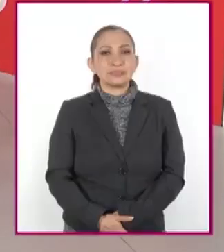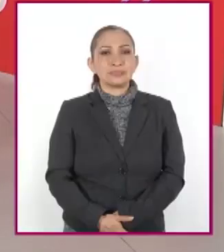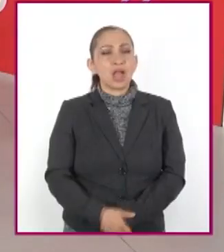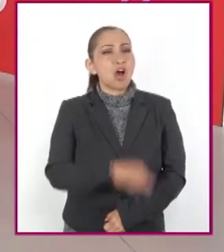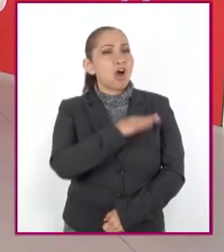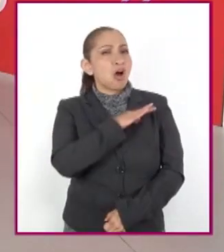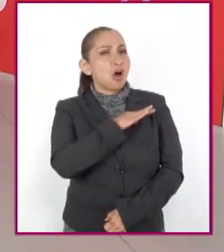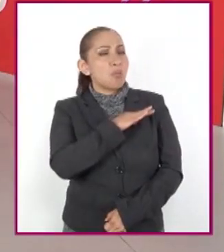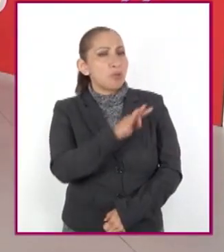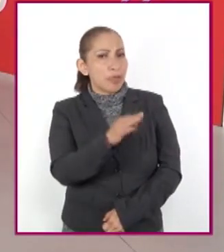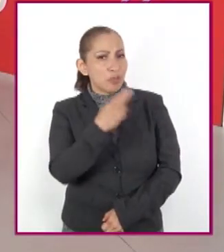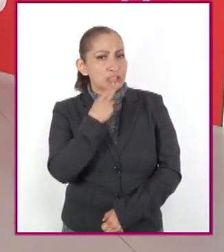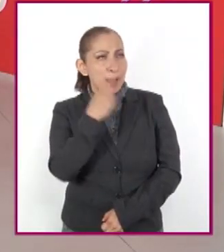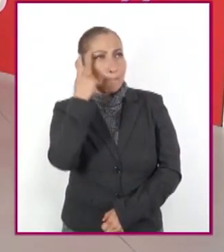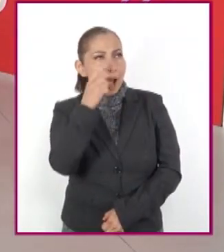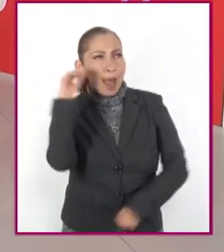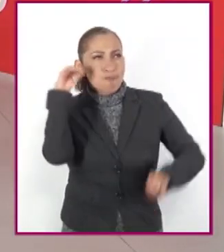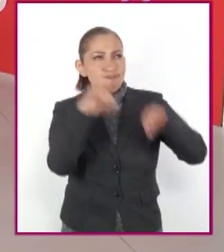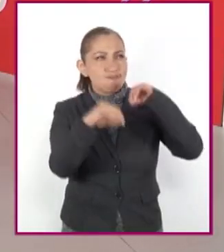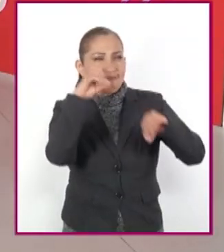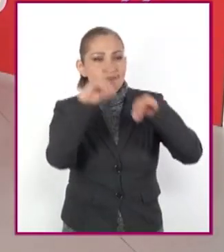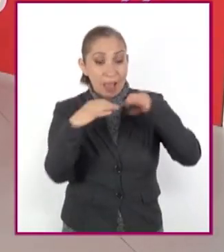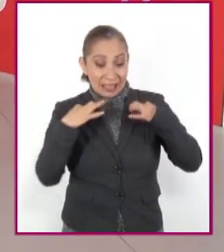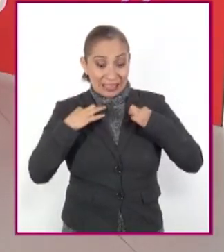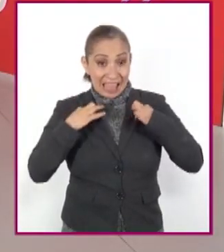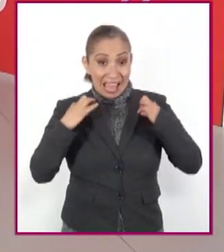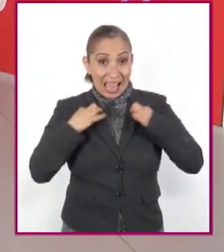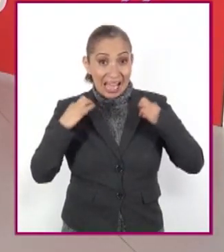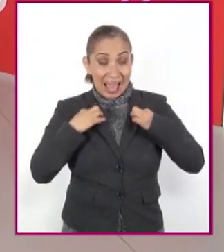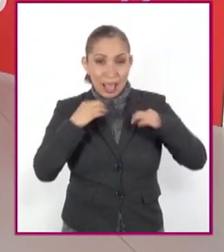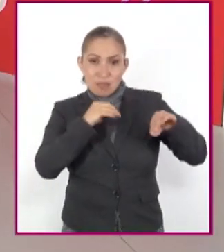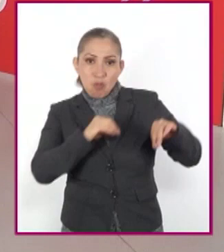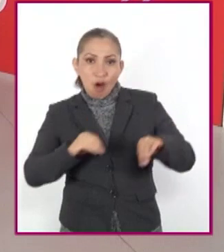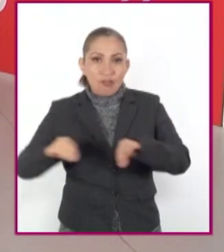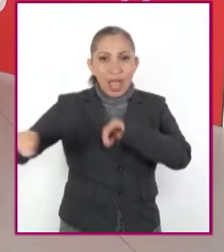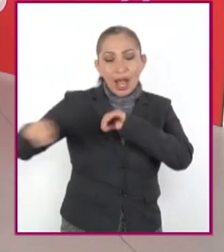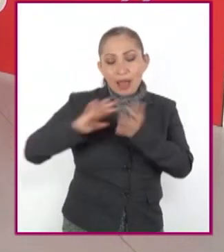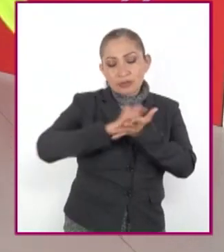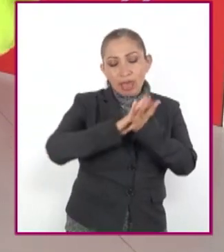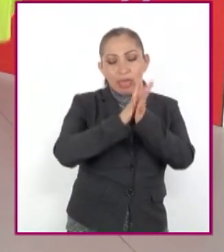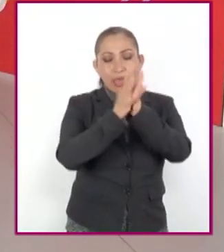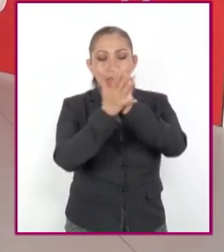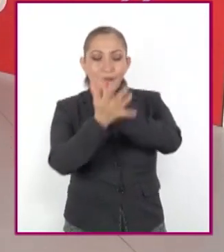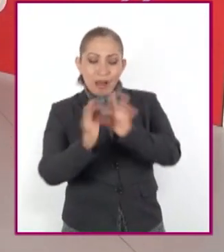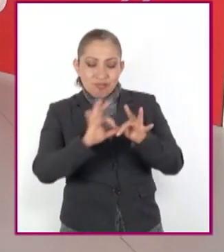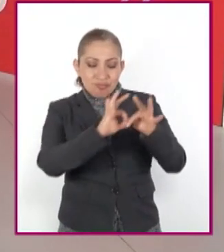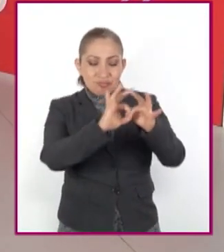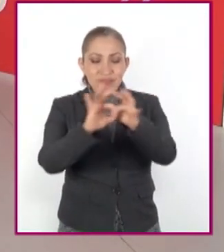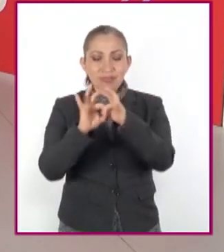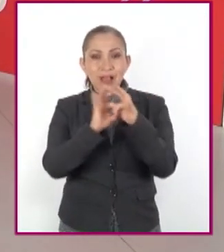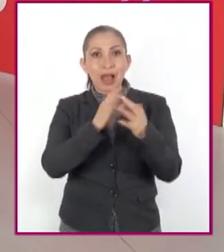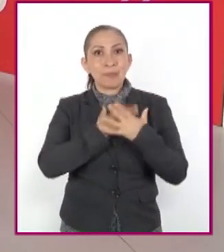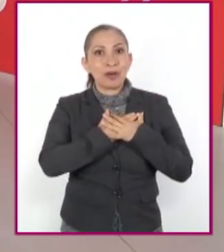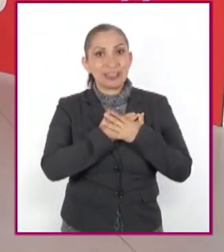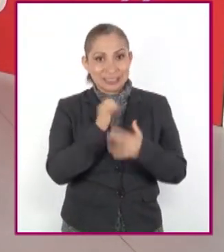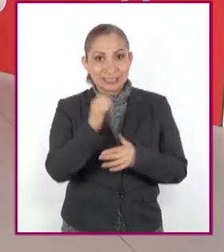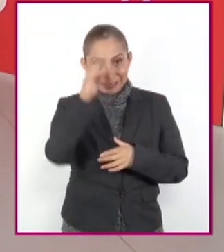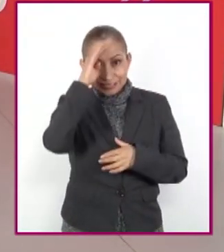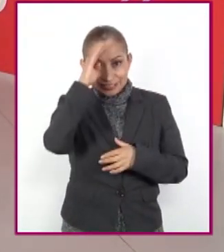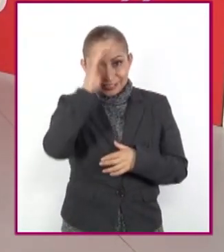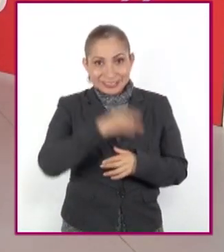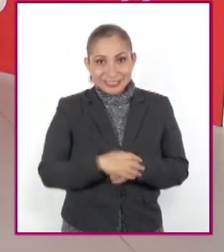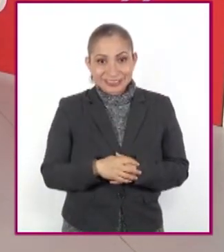Podríamos usar para nuestro performance las telas y movernos hasta representar la unión del amor. ¿Qué les parece, chicas?